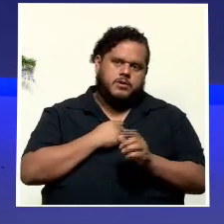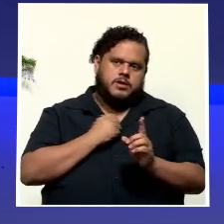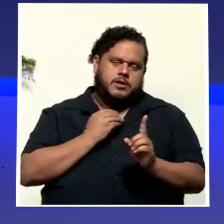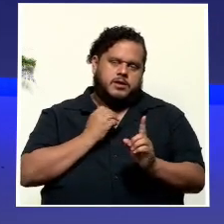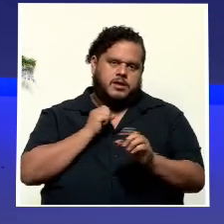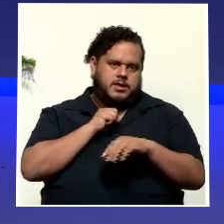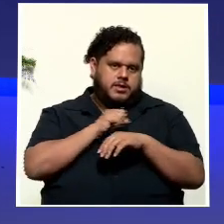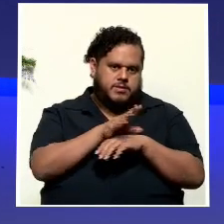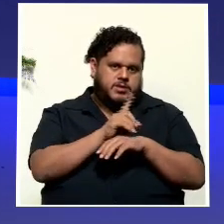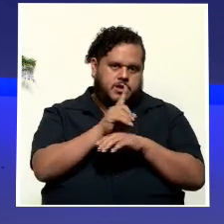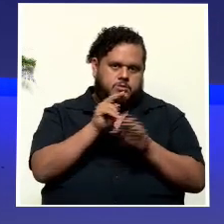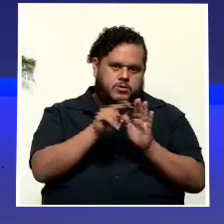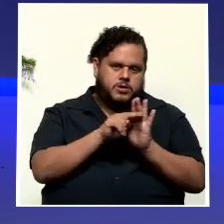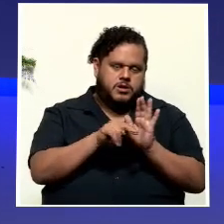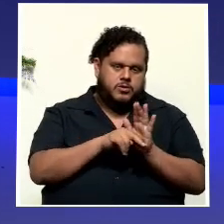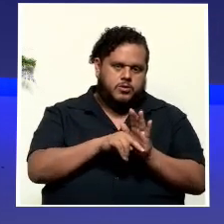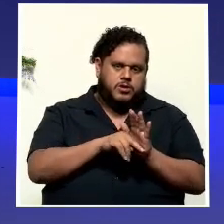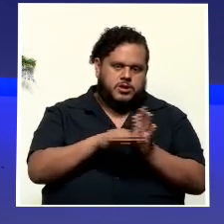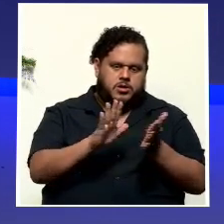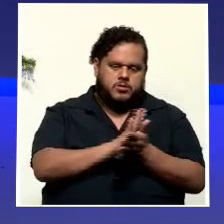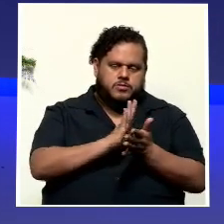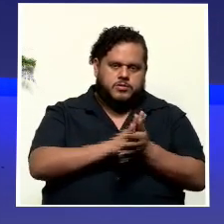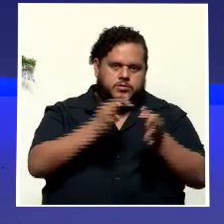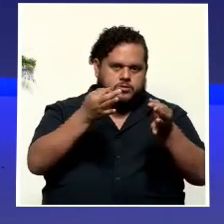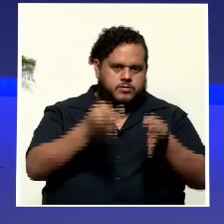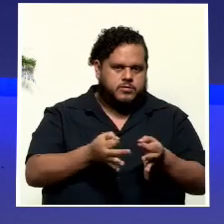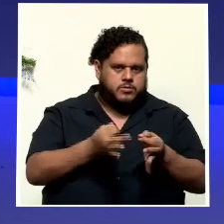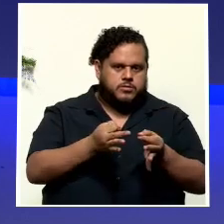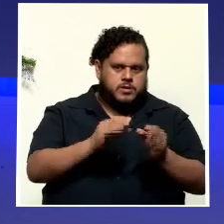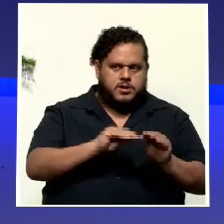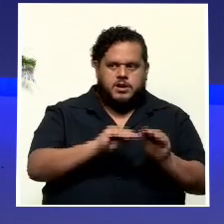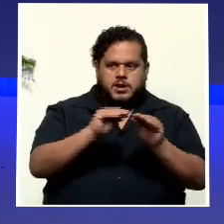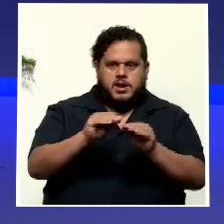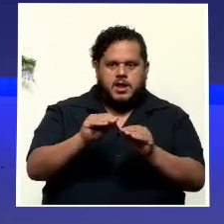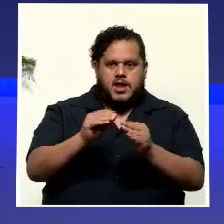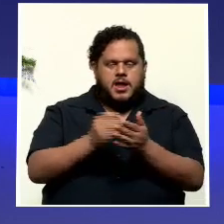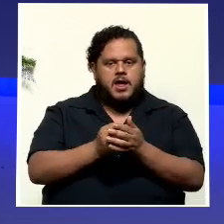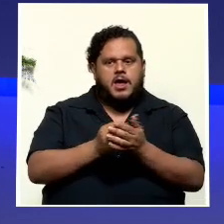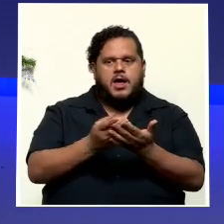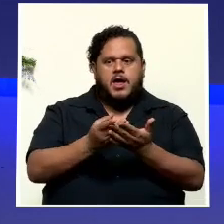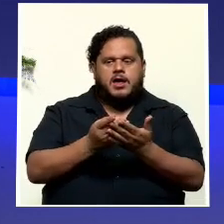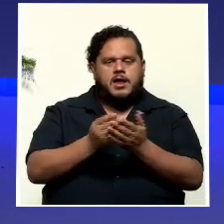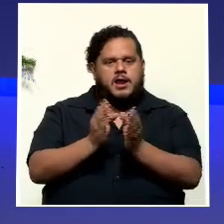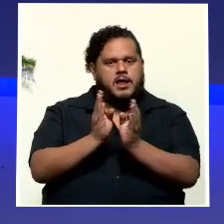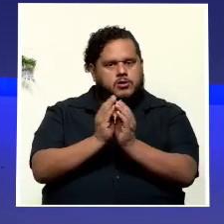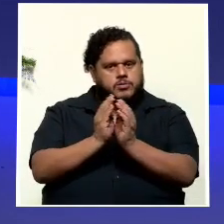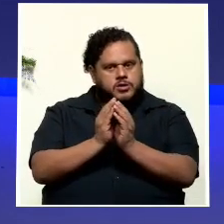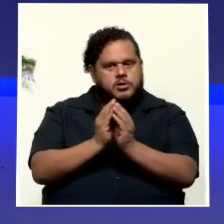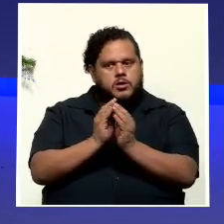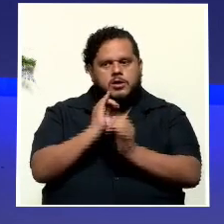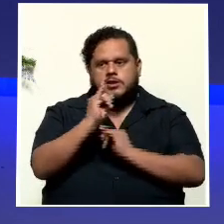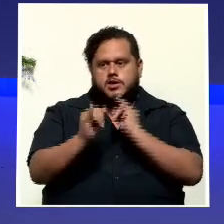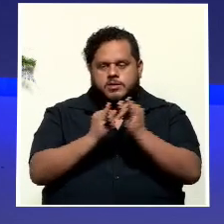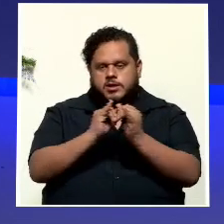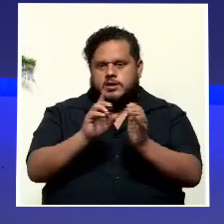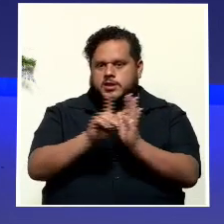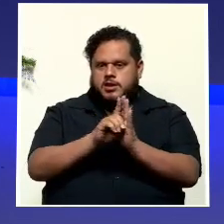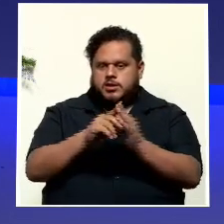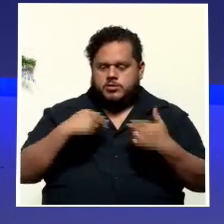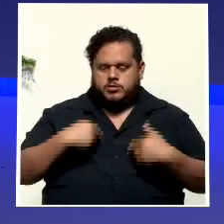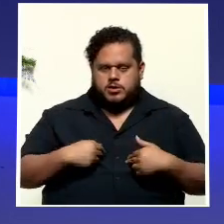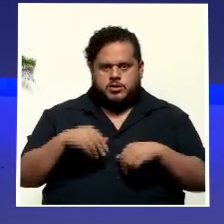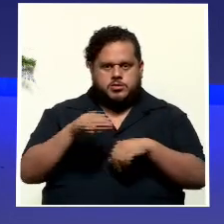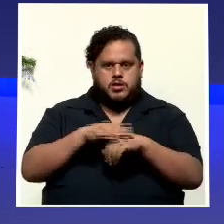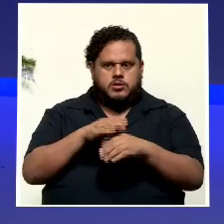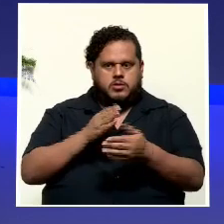mandar una nota, un oficio formal a la Comisión Interamericana de Derechos Humanos solicitando acceso a la